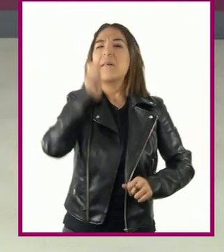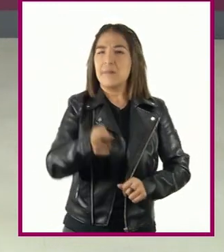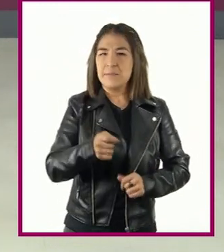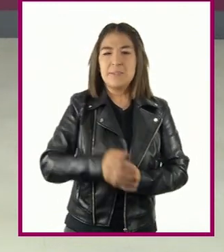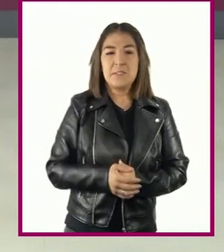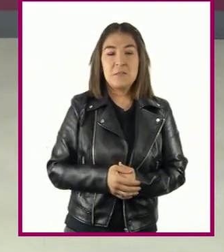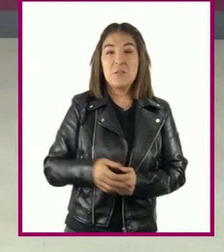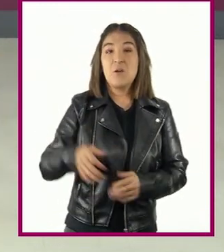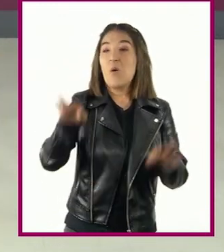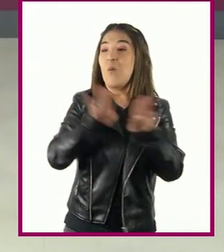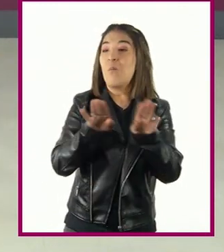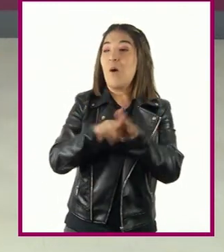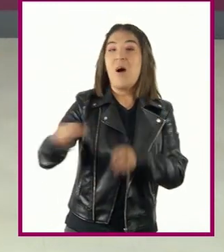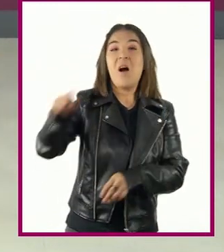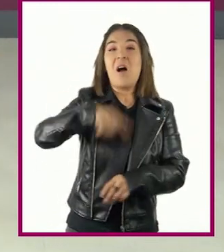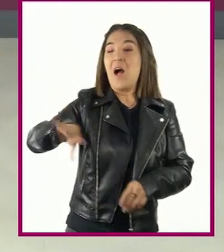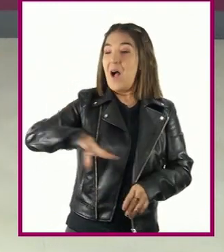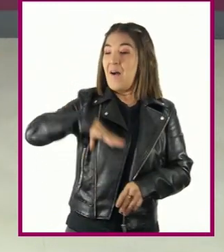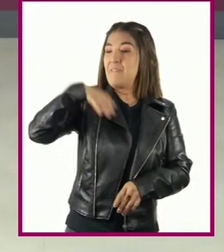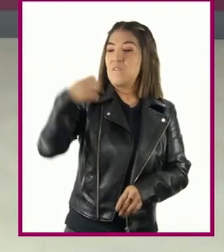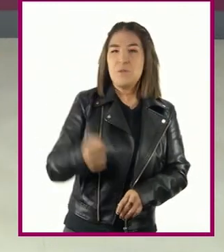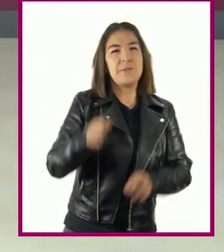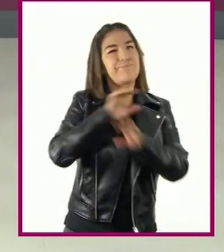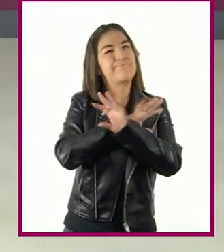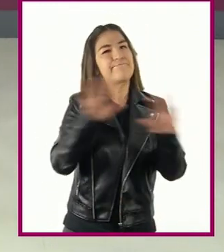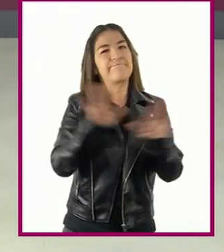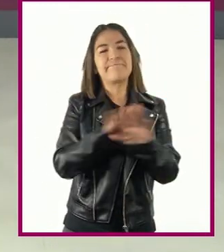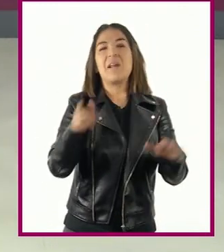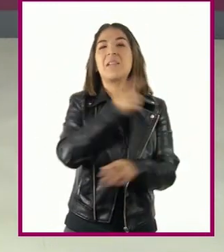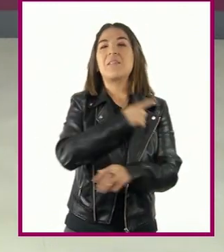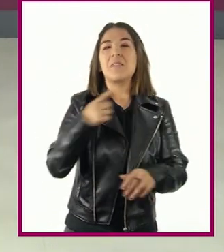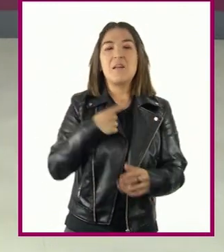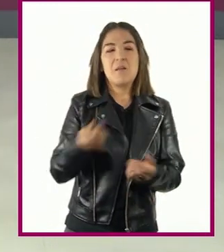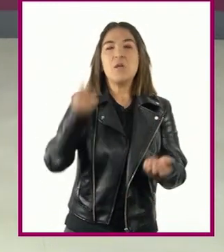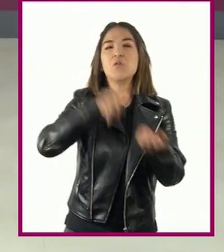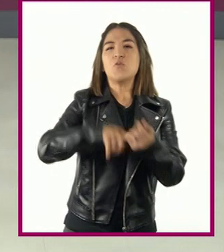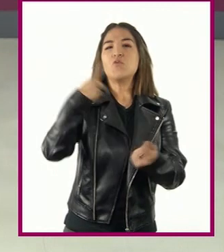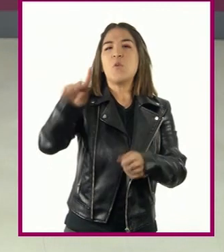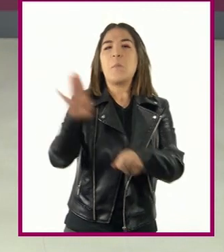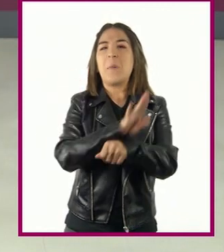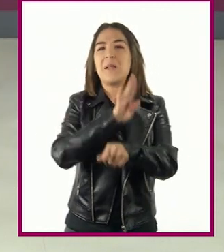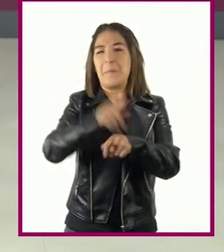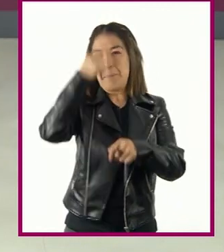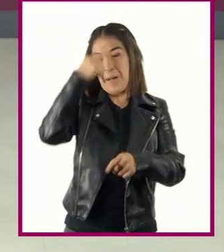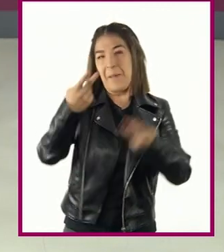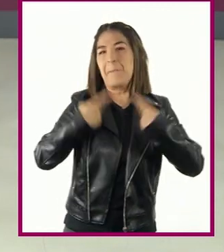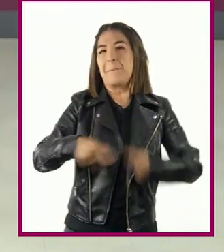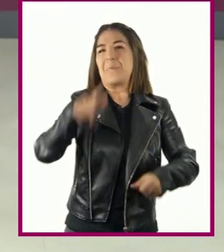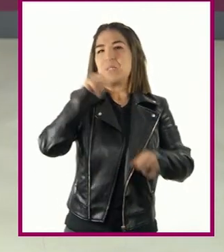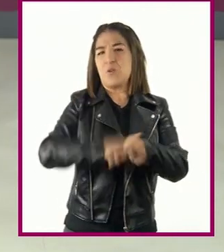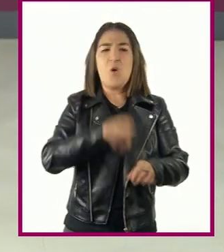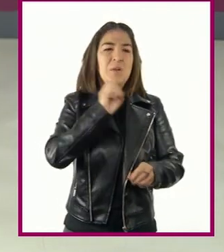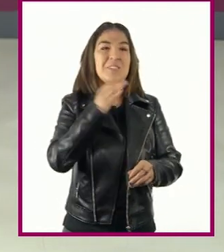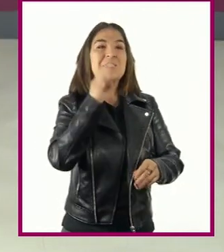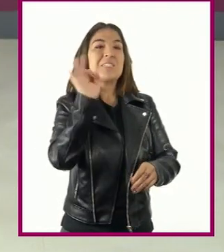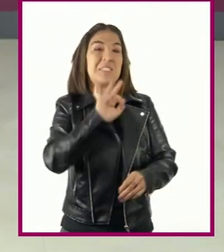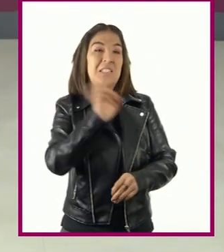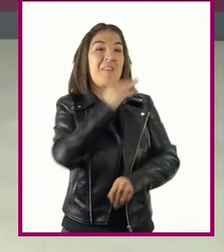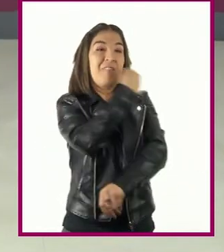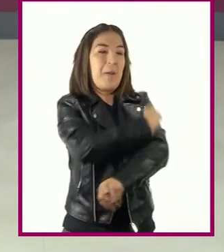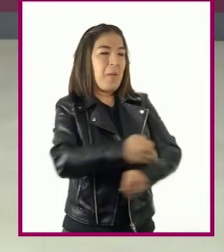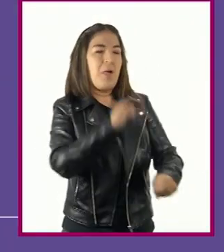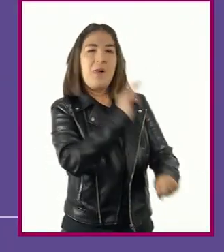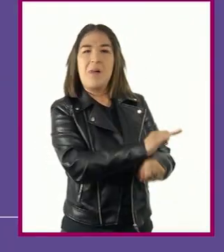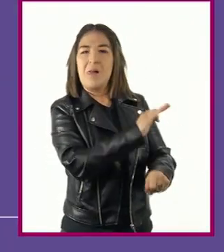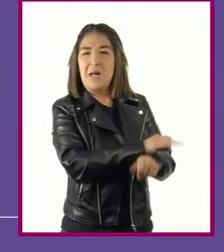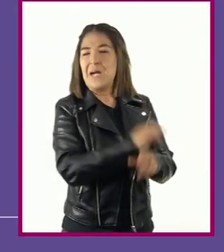que nadie abuse de un puesto público y obtenga beneficios personales o familiares. Pongamos un